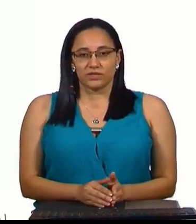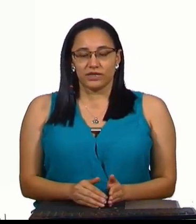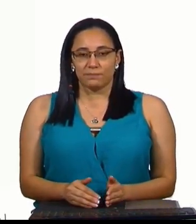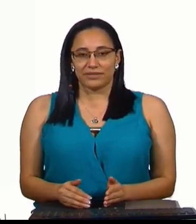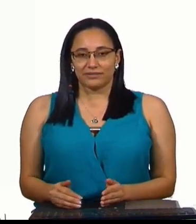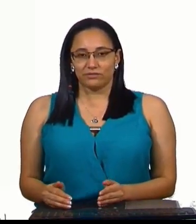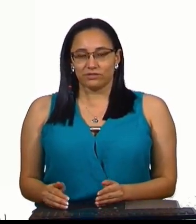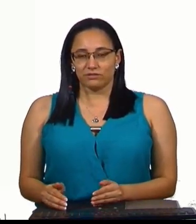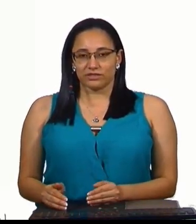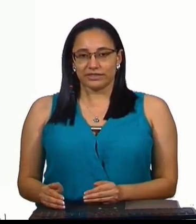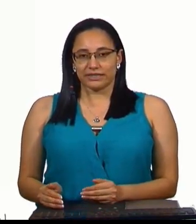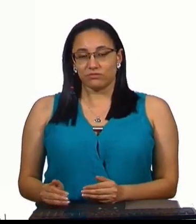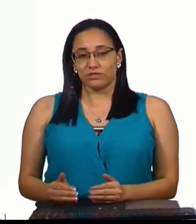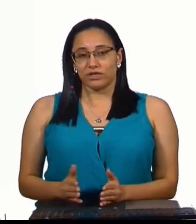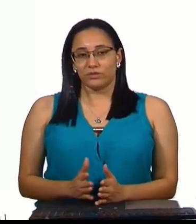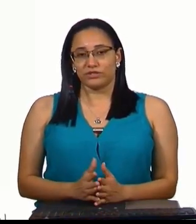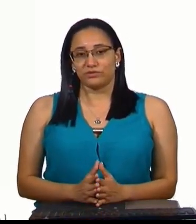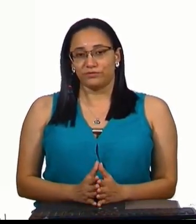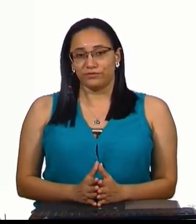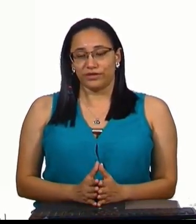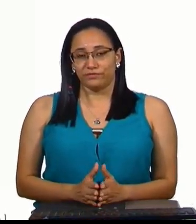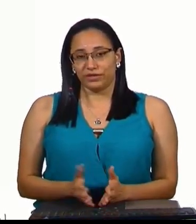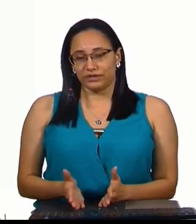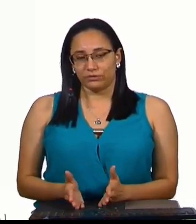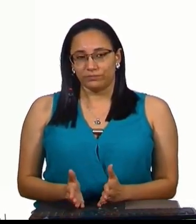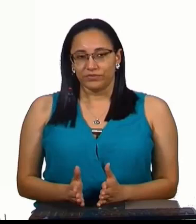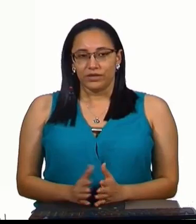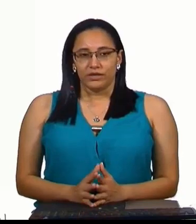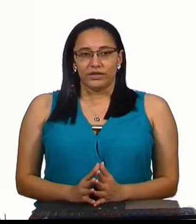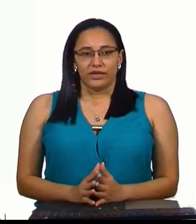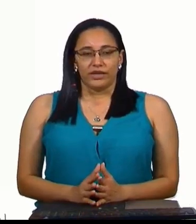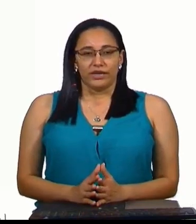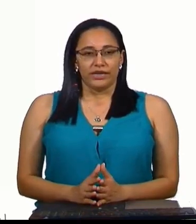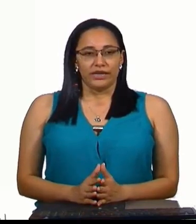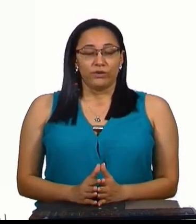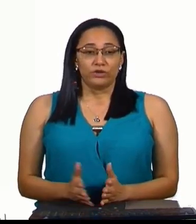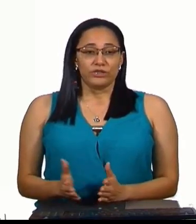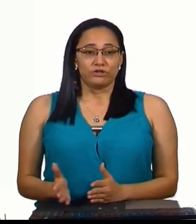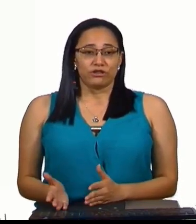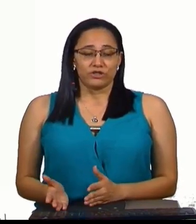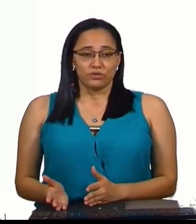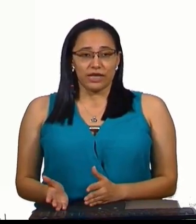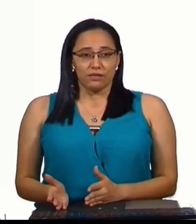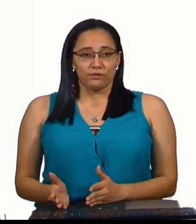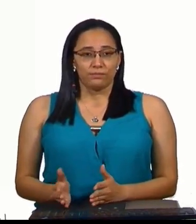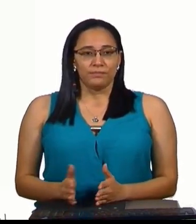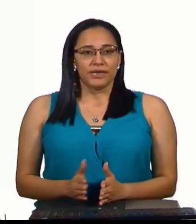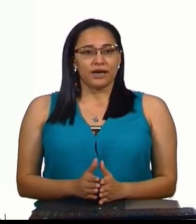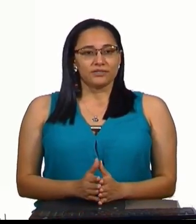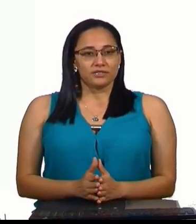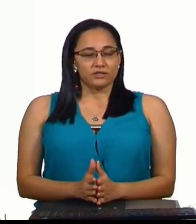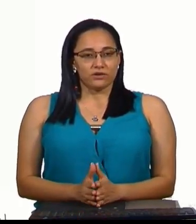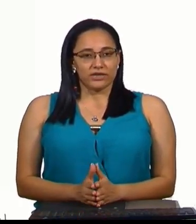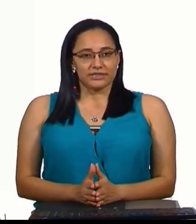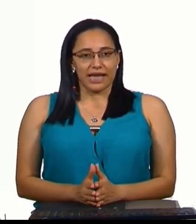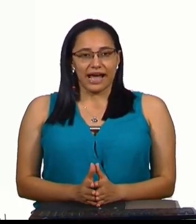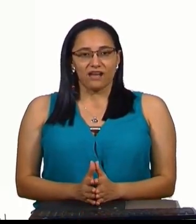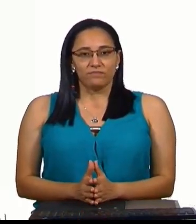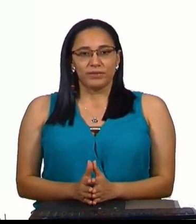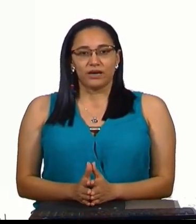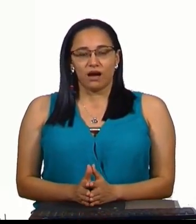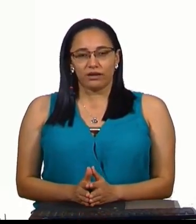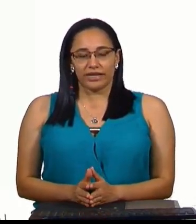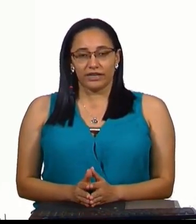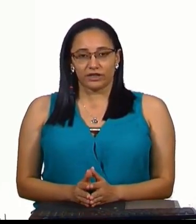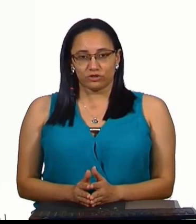nuestra causa y la parte de la oración que está en azul sería nuestro efecto o nuestro resultado. Because toys